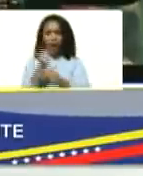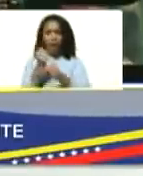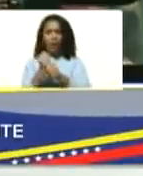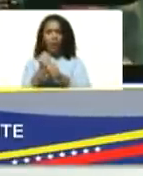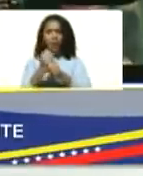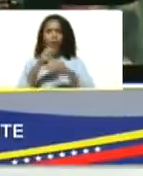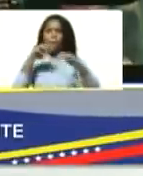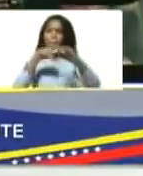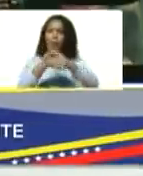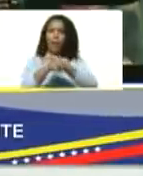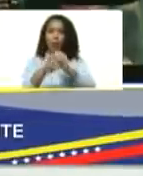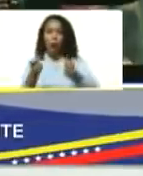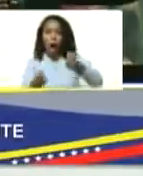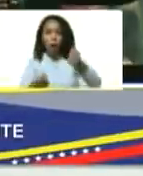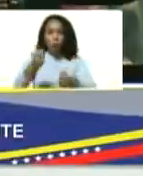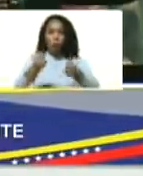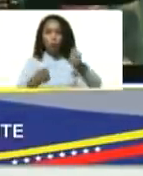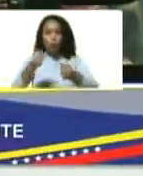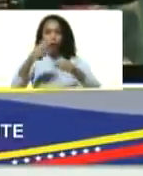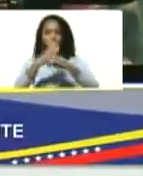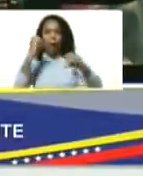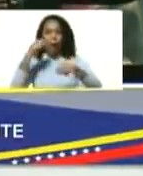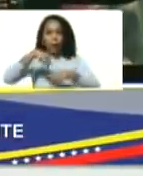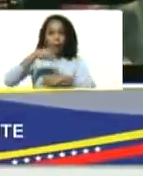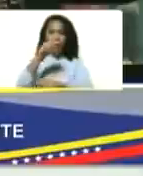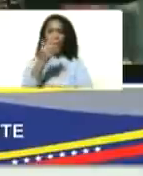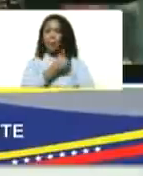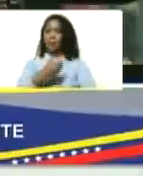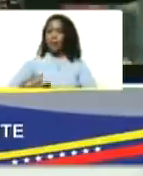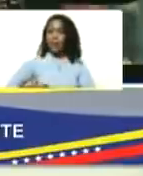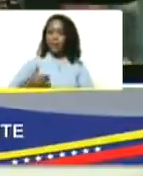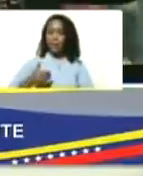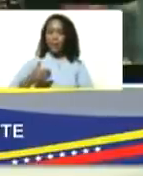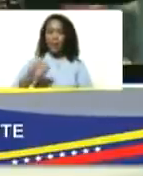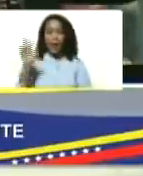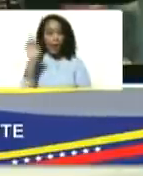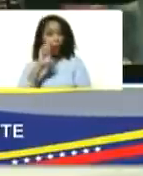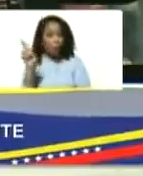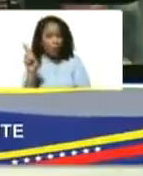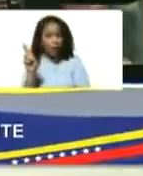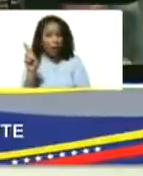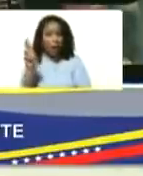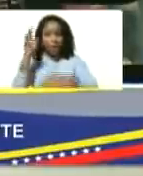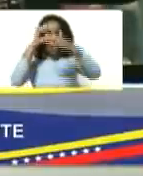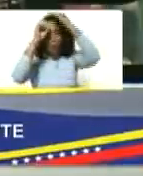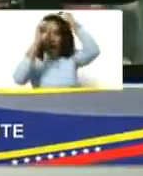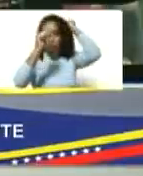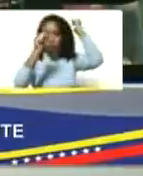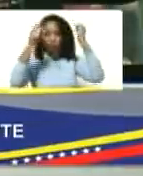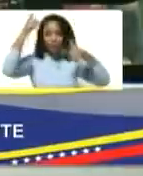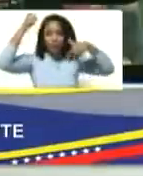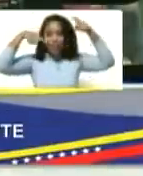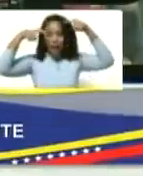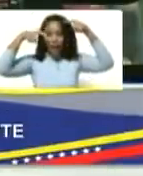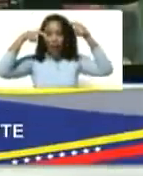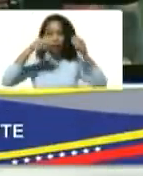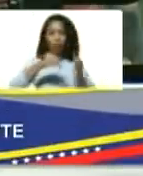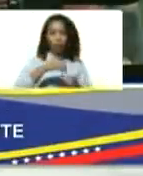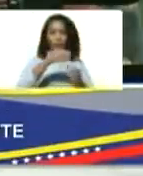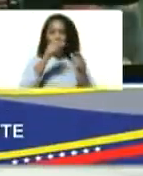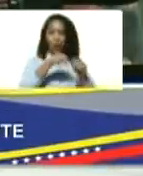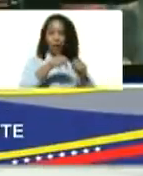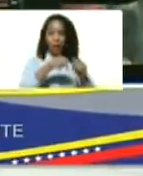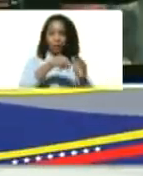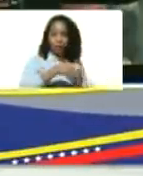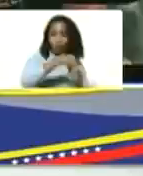bus aquí en caracas a presidente de la república de canciller de chávez a presidente de la